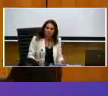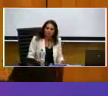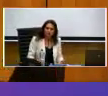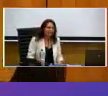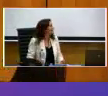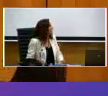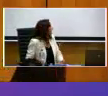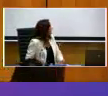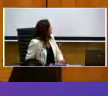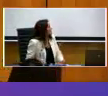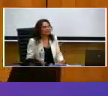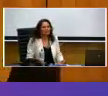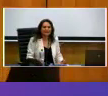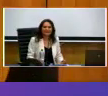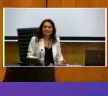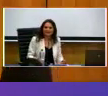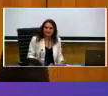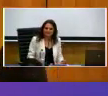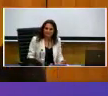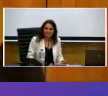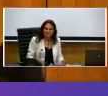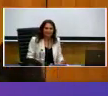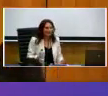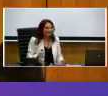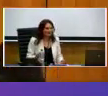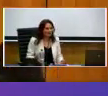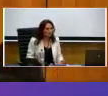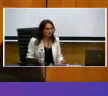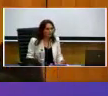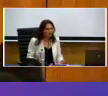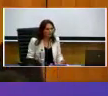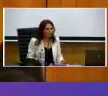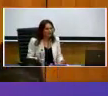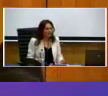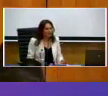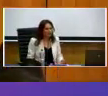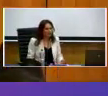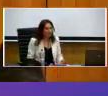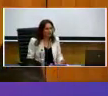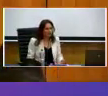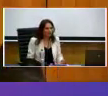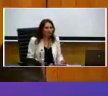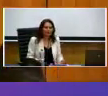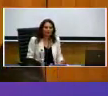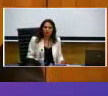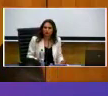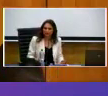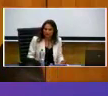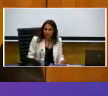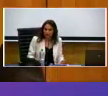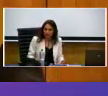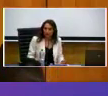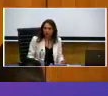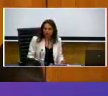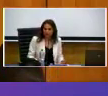artículos 2, 3 y 3 bis, que en términos muy genéricos hablan o definen el trabajo